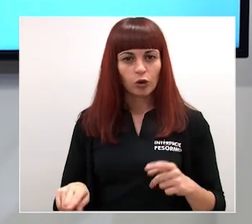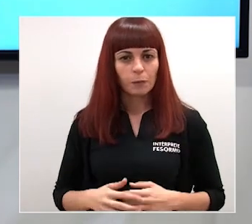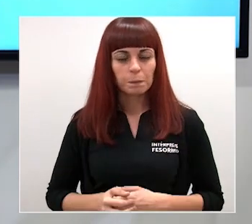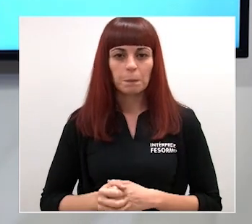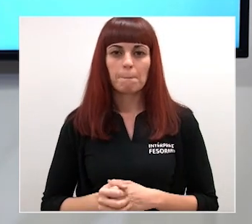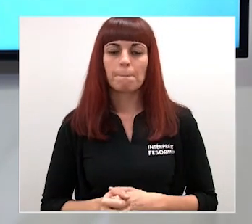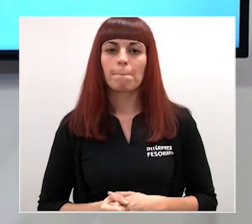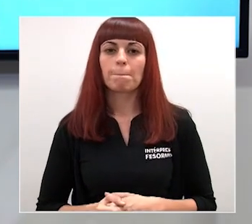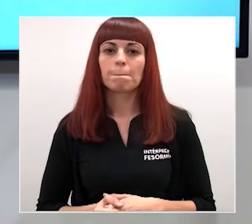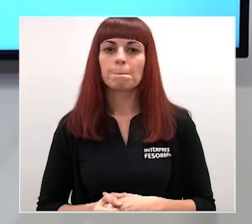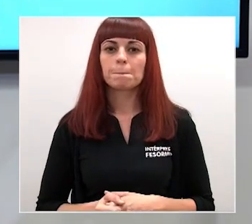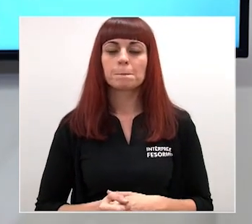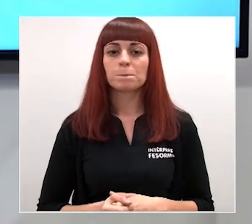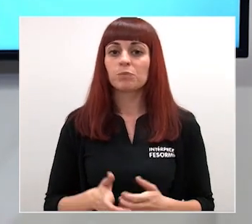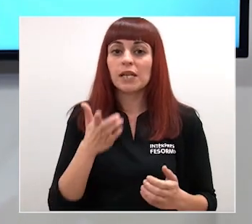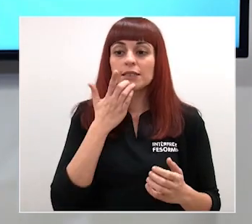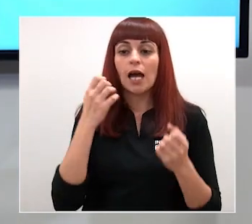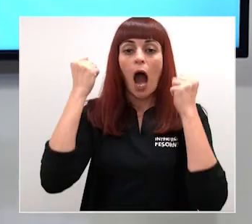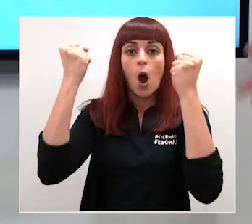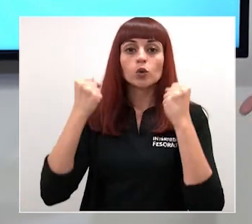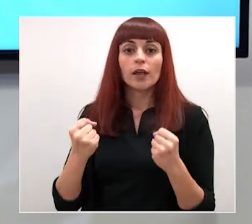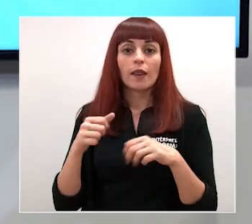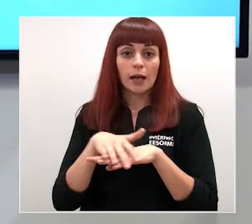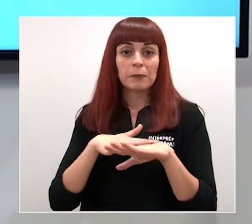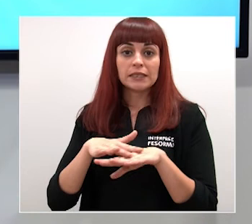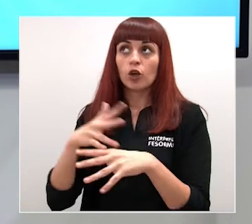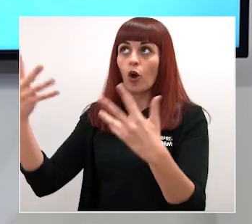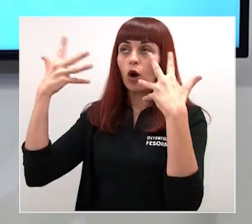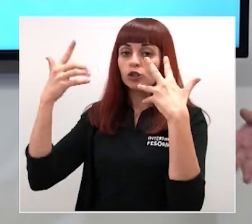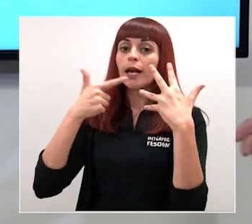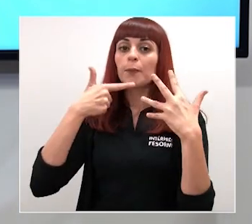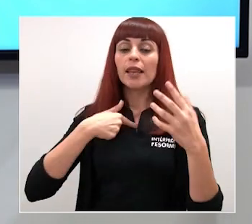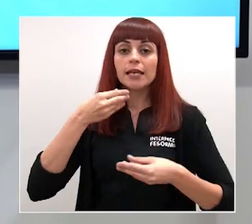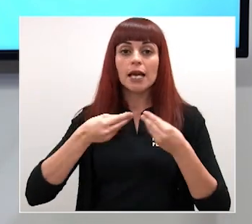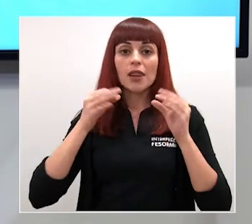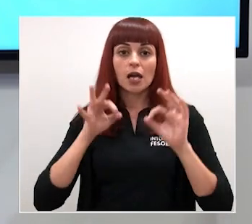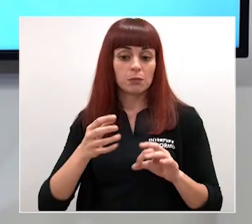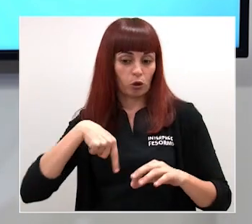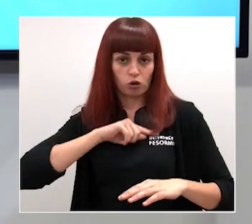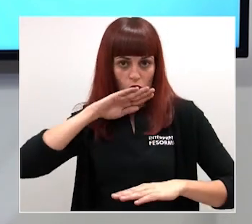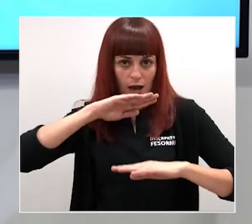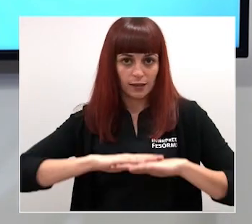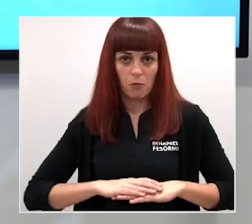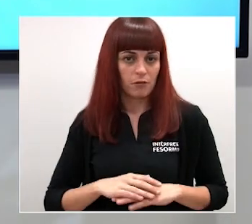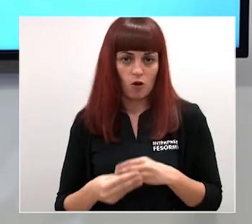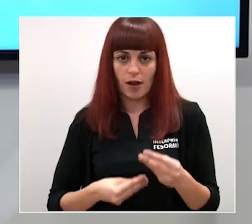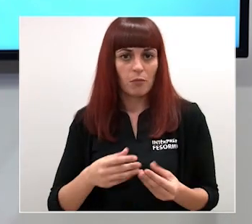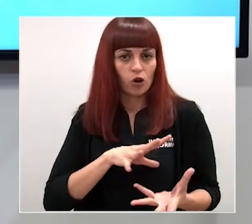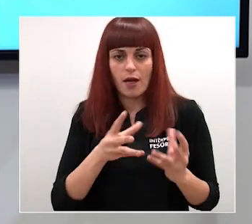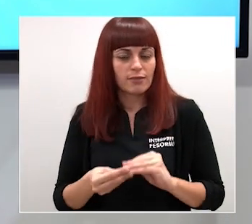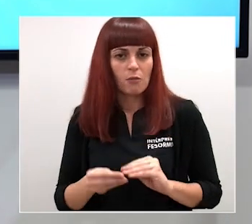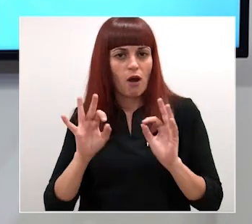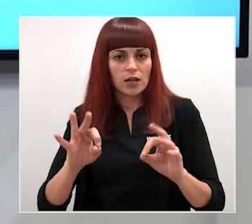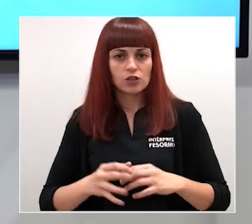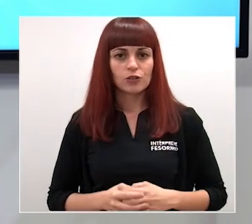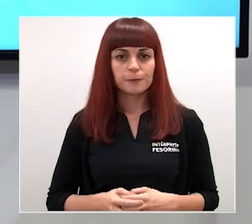Si es que cuando cuando la autoridad sanitaria que hay en el ministerio es el que dice cómo se va a hacer eso pues lo que tenemos es acatar lo que hay que hacer y adaptarnos a lo que hay